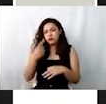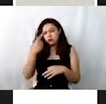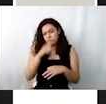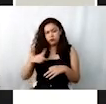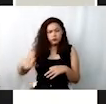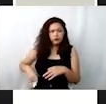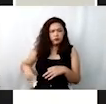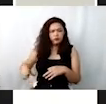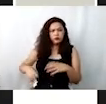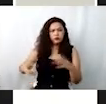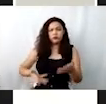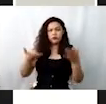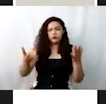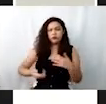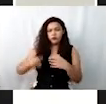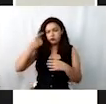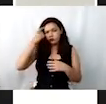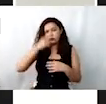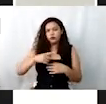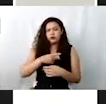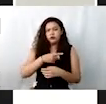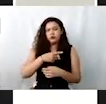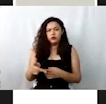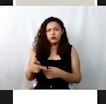gobierno para lograr erradicar la pobreza y